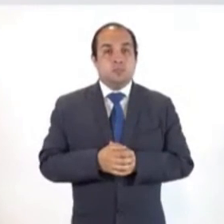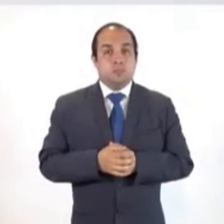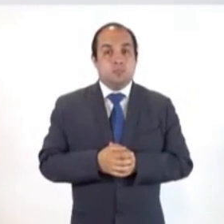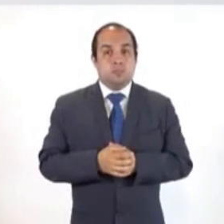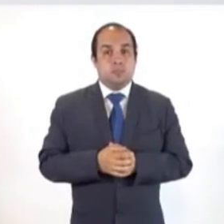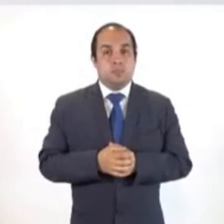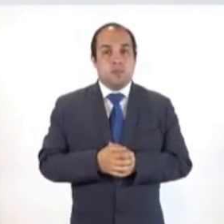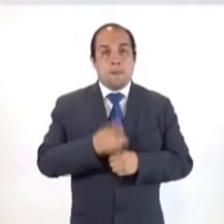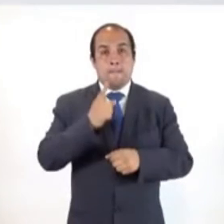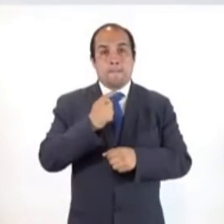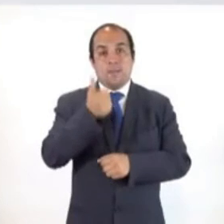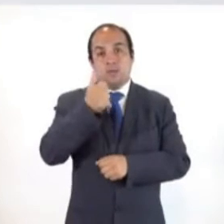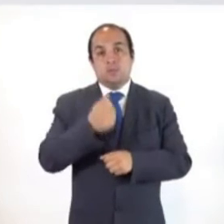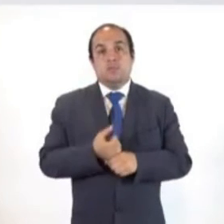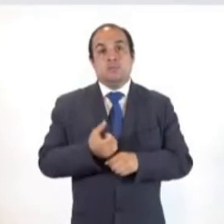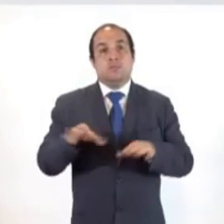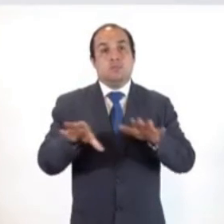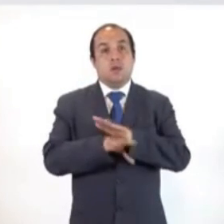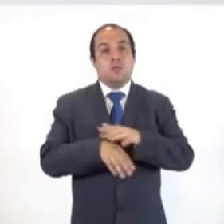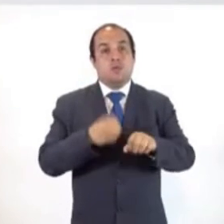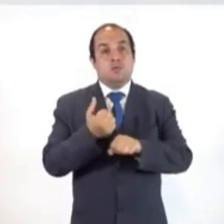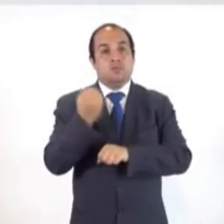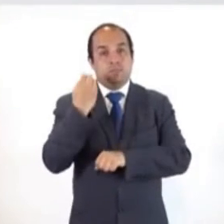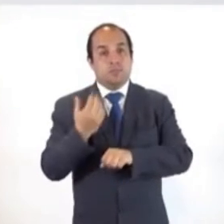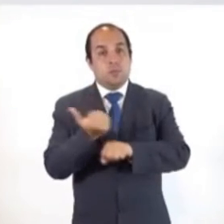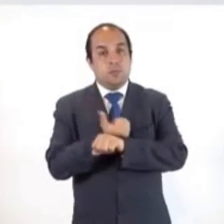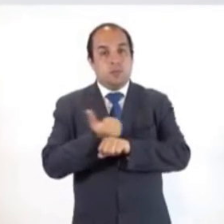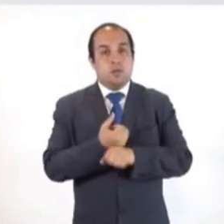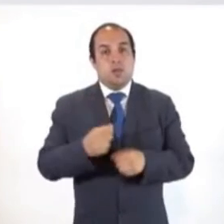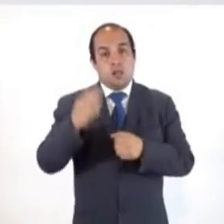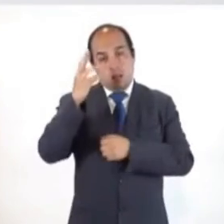a semáforo amarillo de acuerdo con los indicadores de la Secretaría de Salud del Gobierno de México.